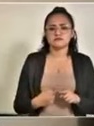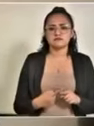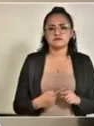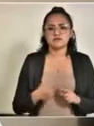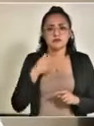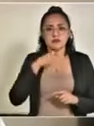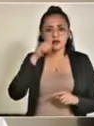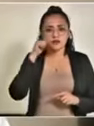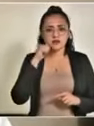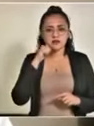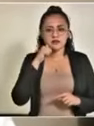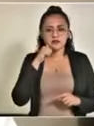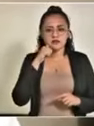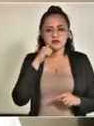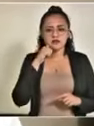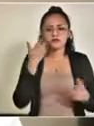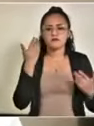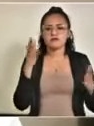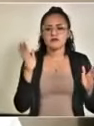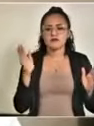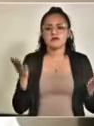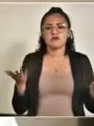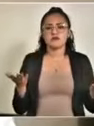lo de ayer fue